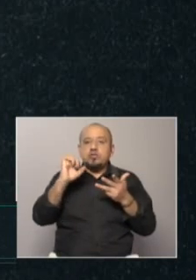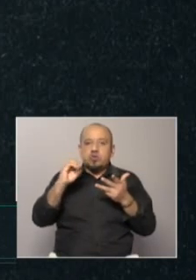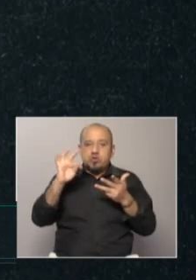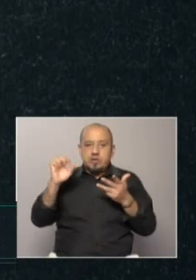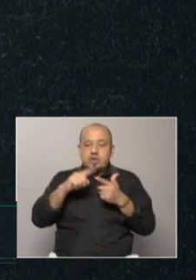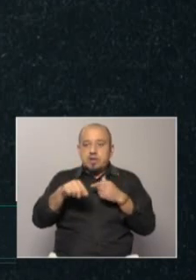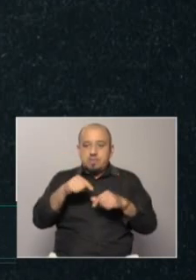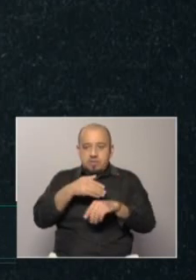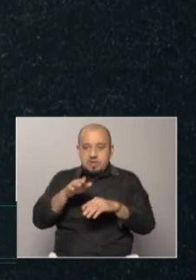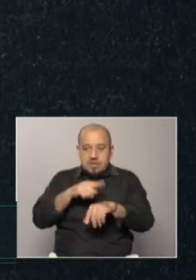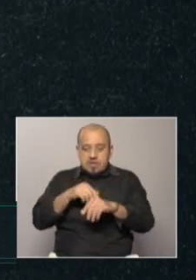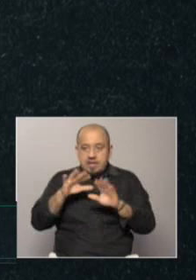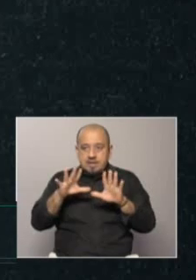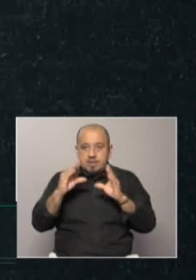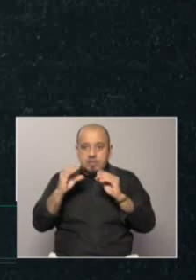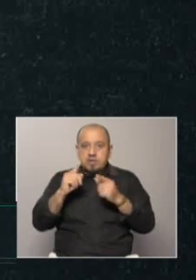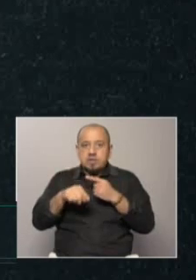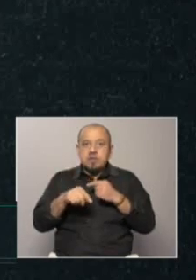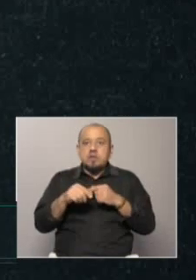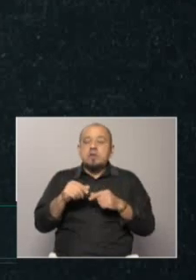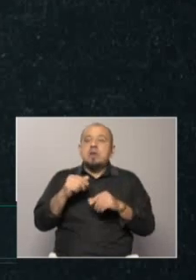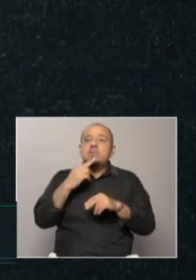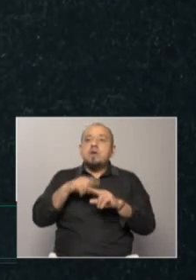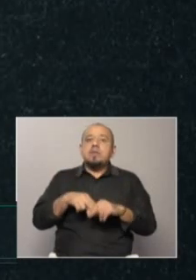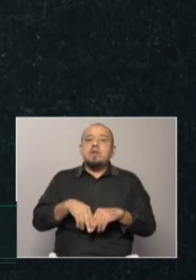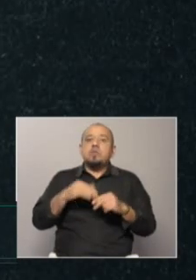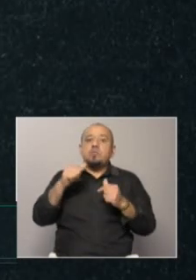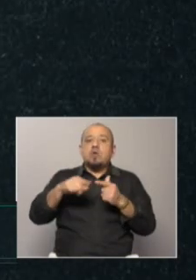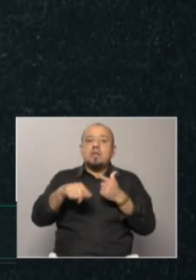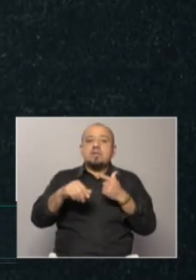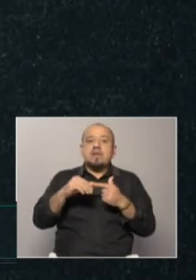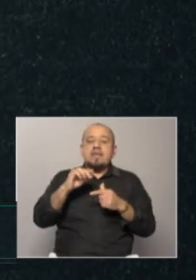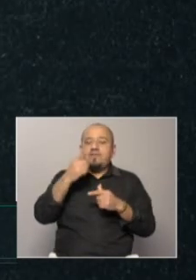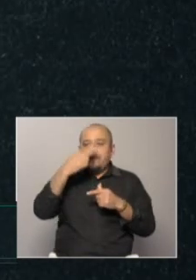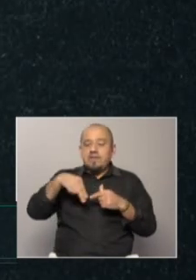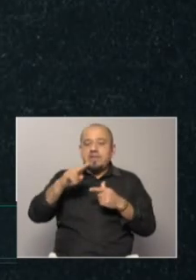esto desde las 22 el lunes, y el martes desde las 21, Los Buenos Modales, Elefante,